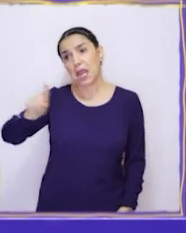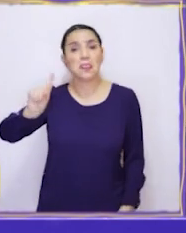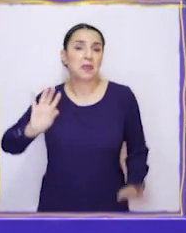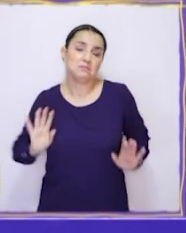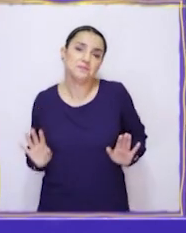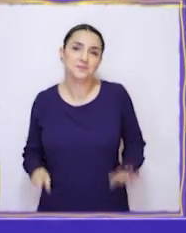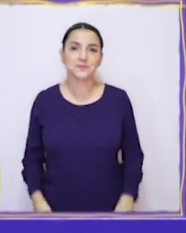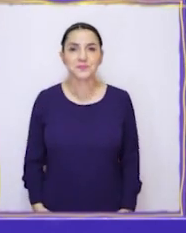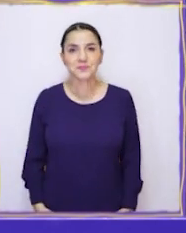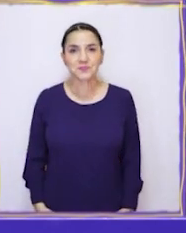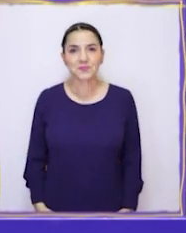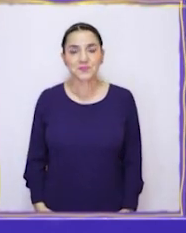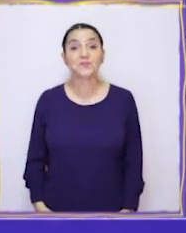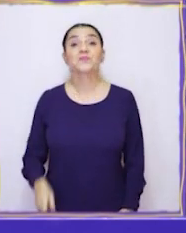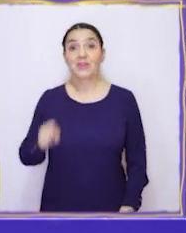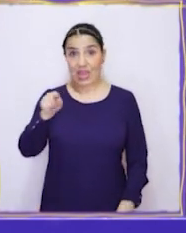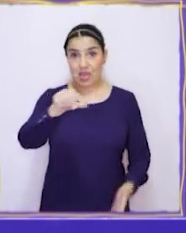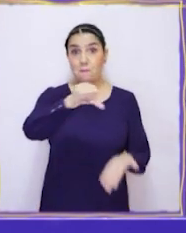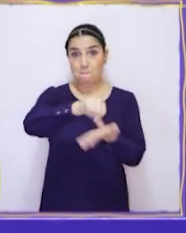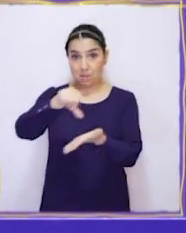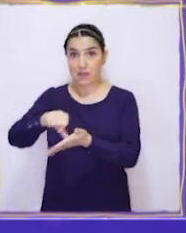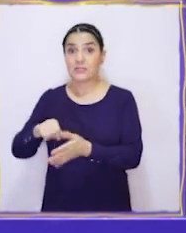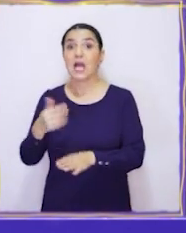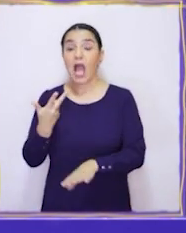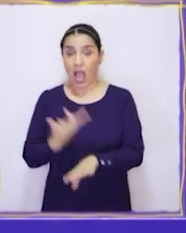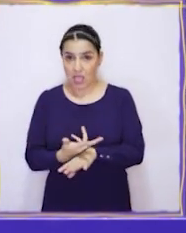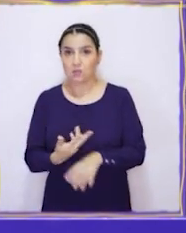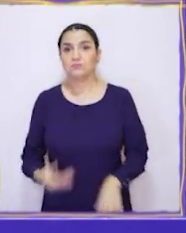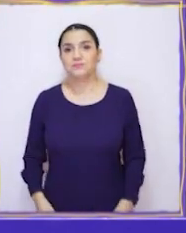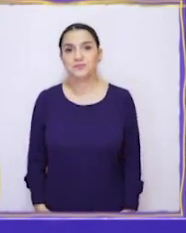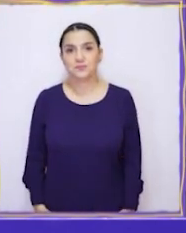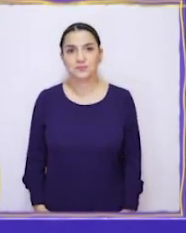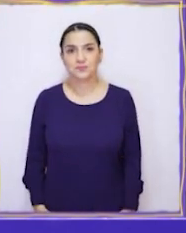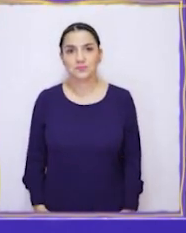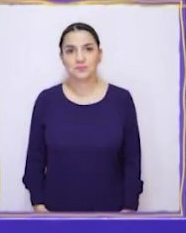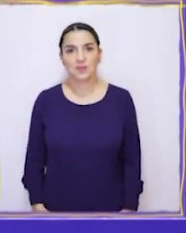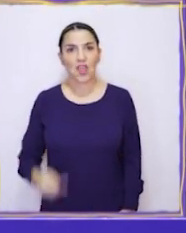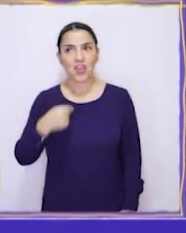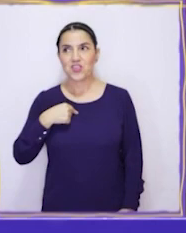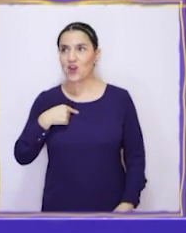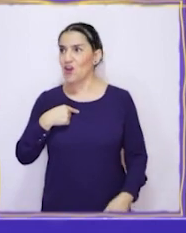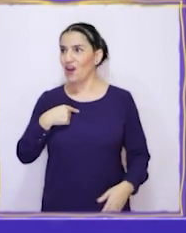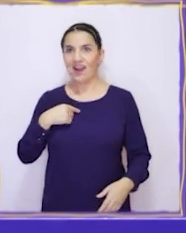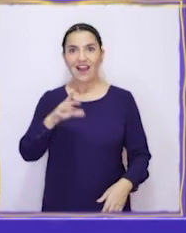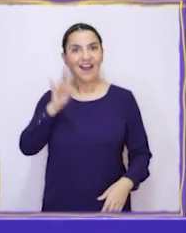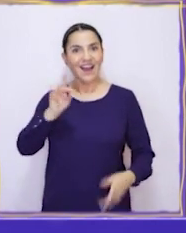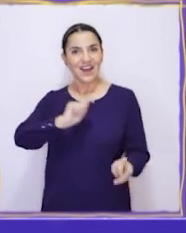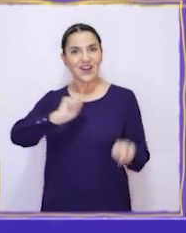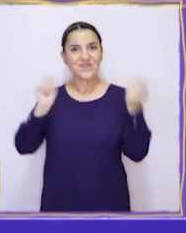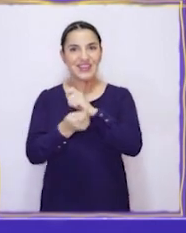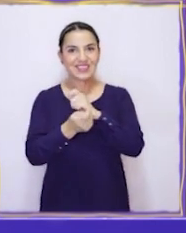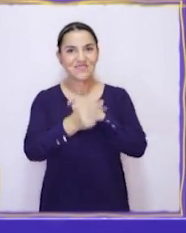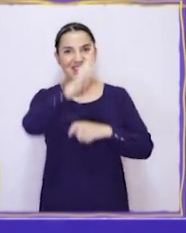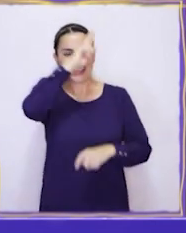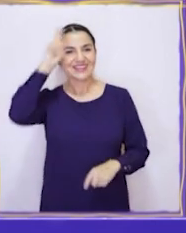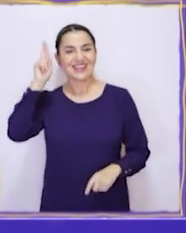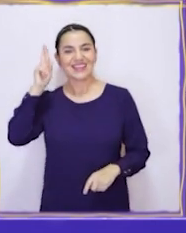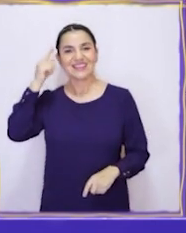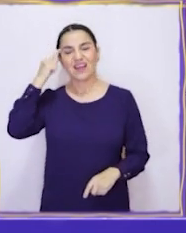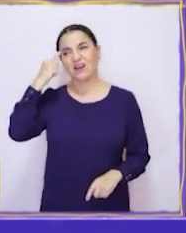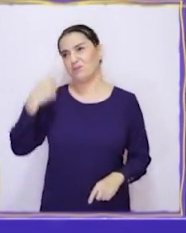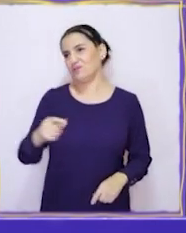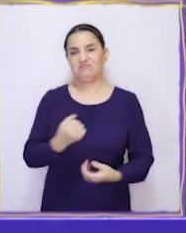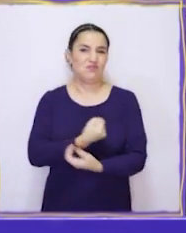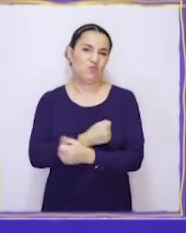o Tailandia. Ahí tenemos una opción. Convertirme en rey. Pero no me